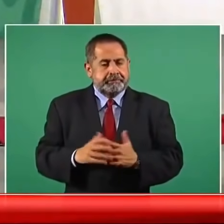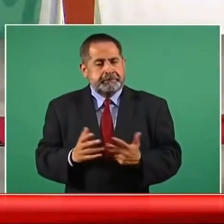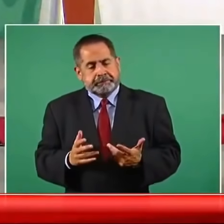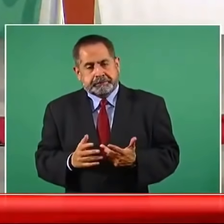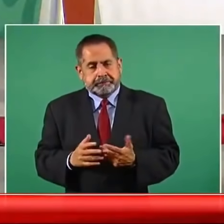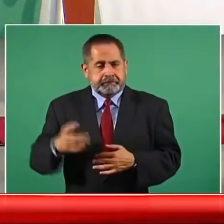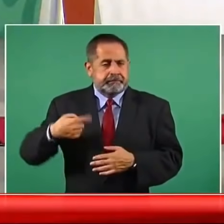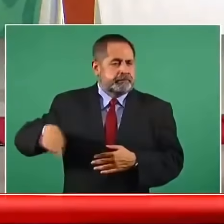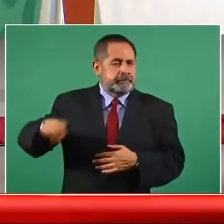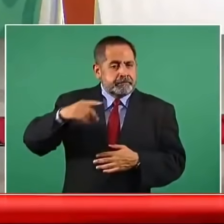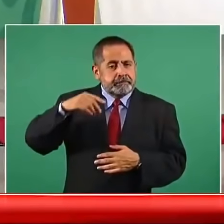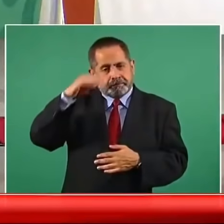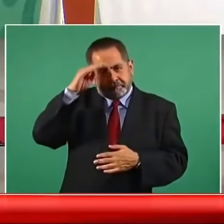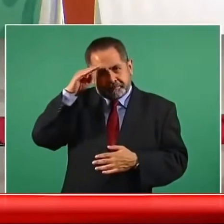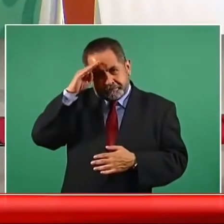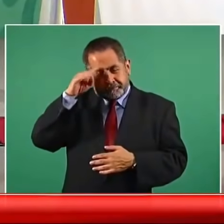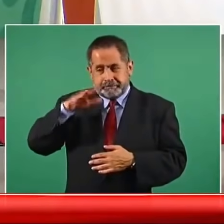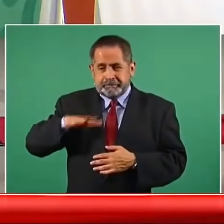consideraban que eran tierras